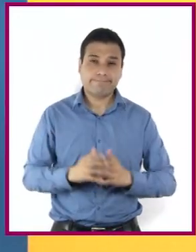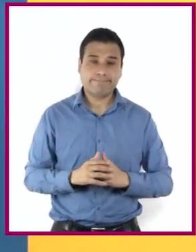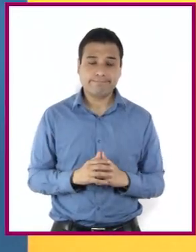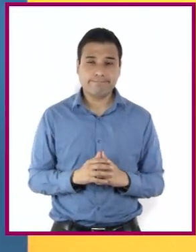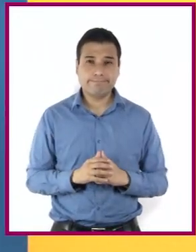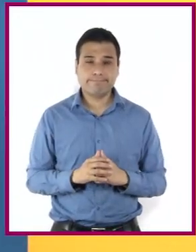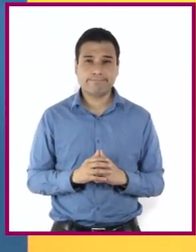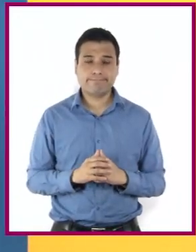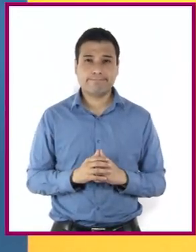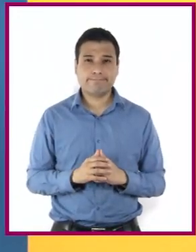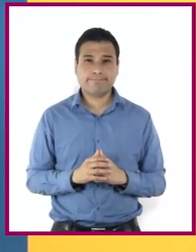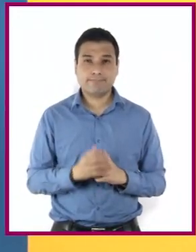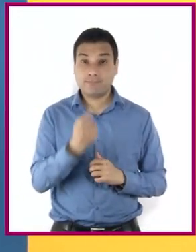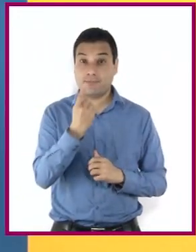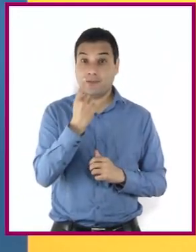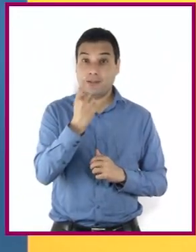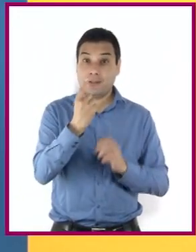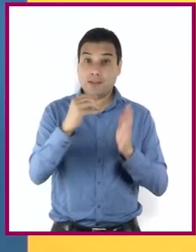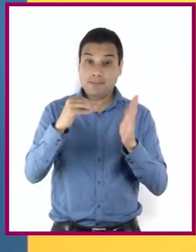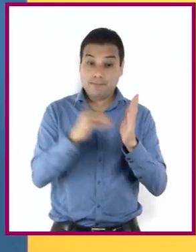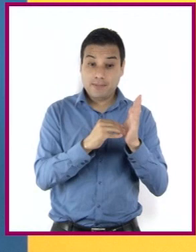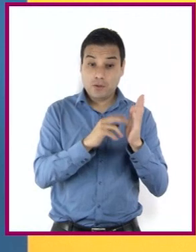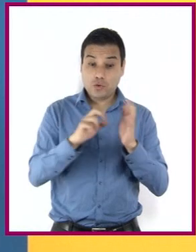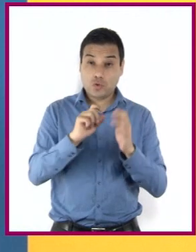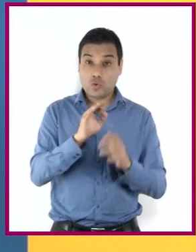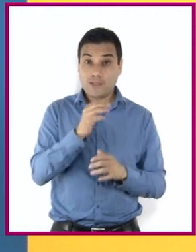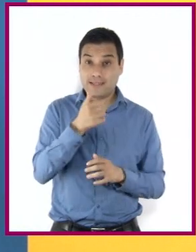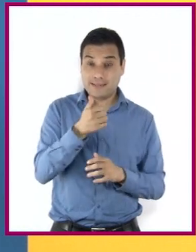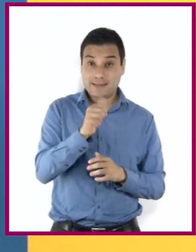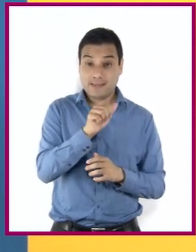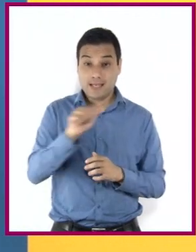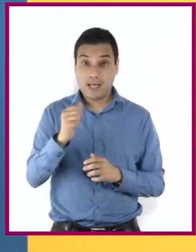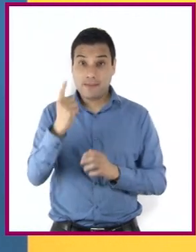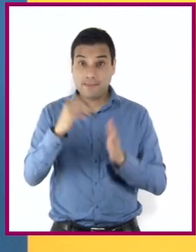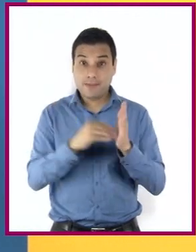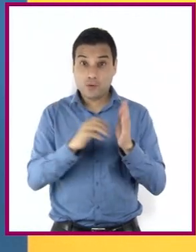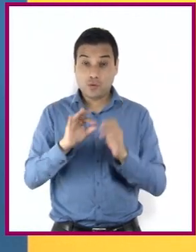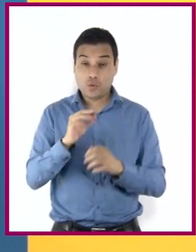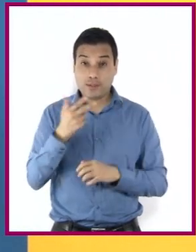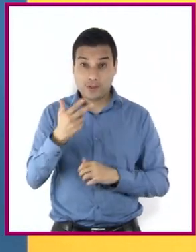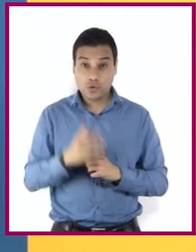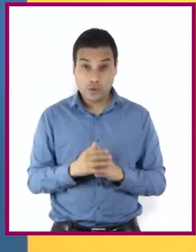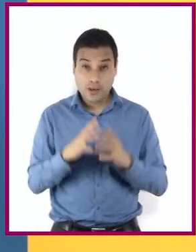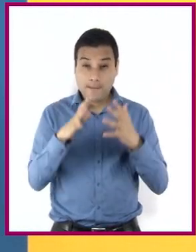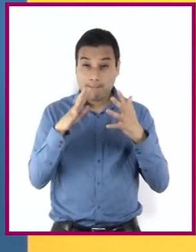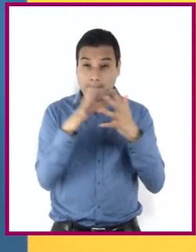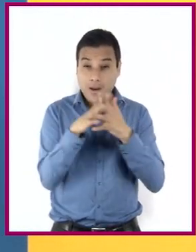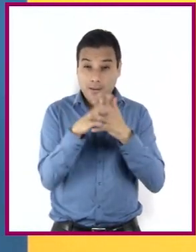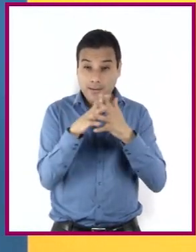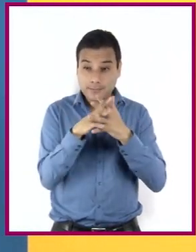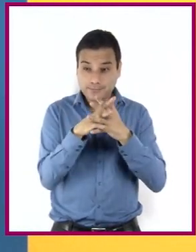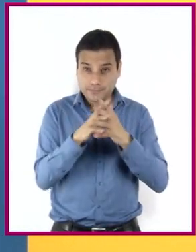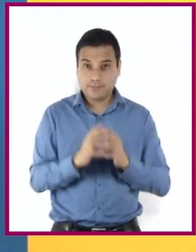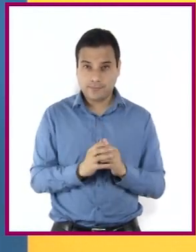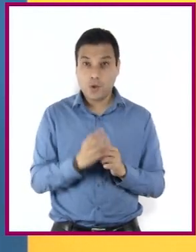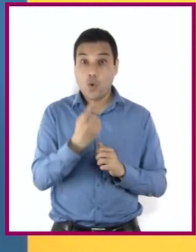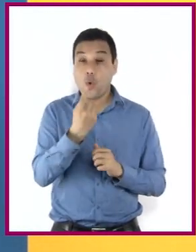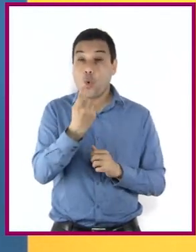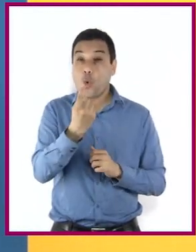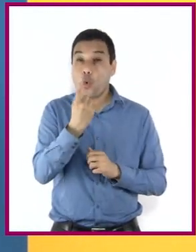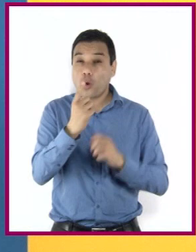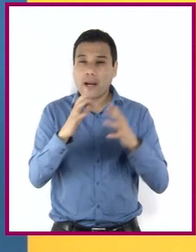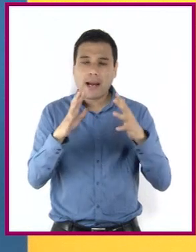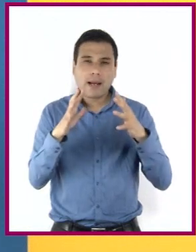guerra que libró entre 1846 y 1848, la batalla de Chapultepec es una de las